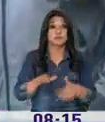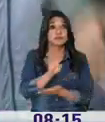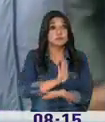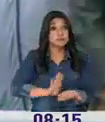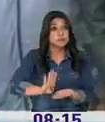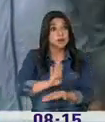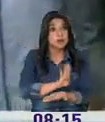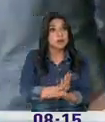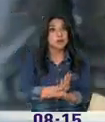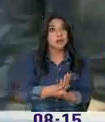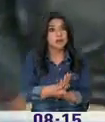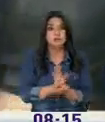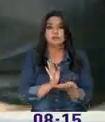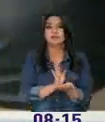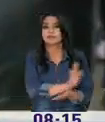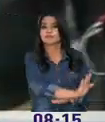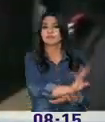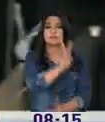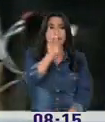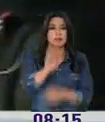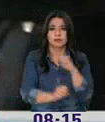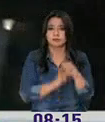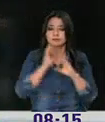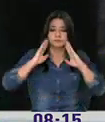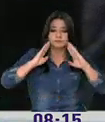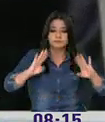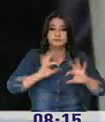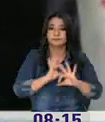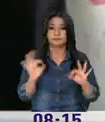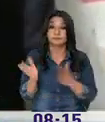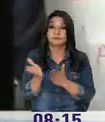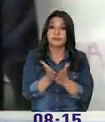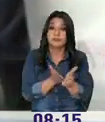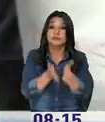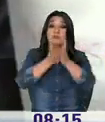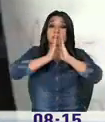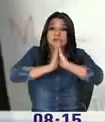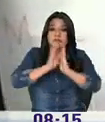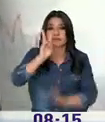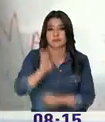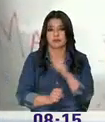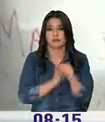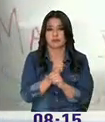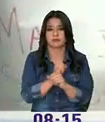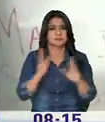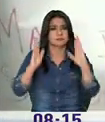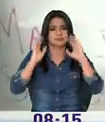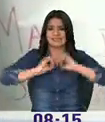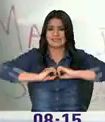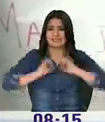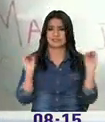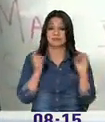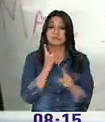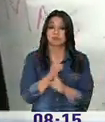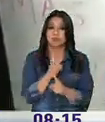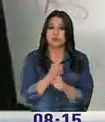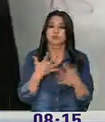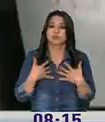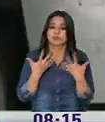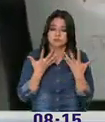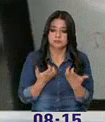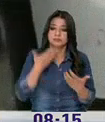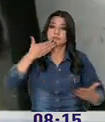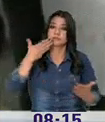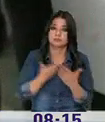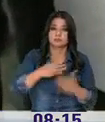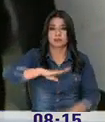que hemos sido marginados por más de 20 años. Este servicio lo pedimos hace 20 años y nadie nos hacía caso. Por eso quiero agradecerle al